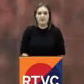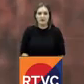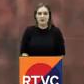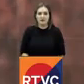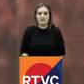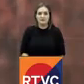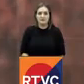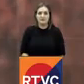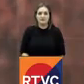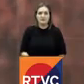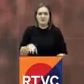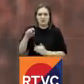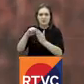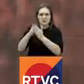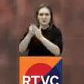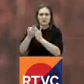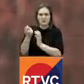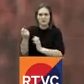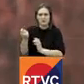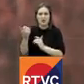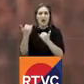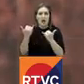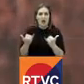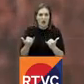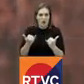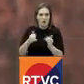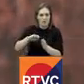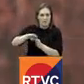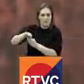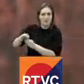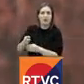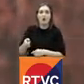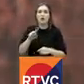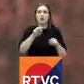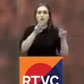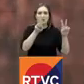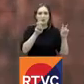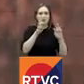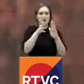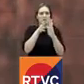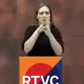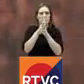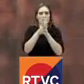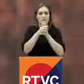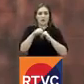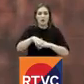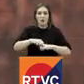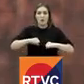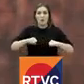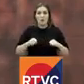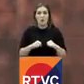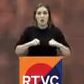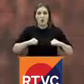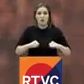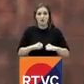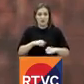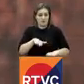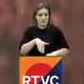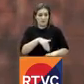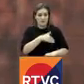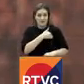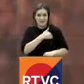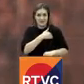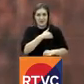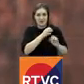Vamos a retomar en un minuto con Alex Caldas sobre esta información y cambiamos de tema porque el calendario tributario en Bogotá fue aplazado luego de las fallas